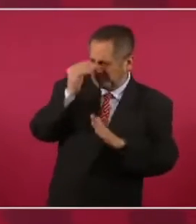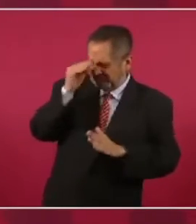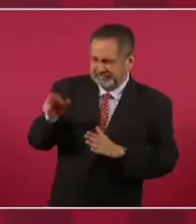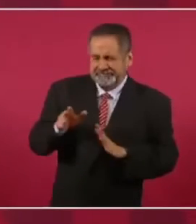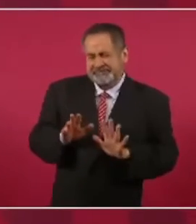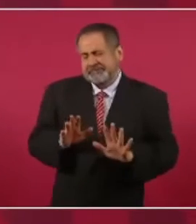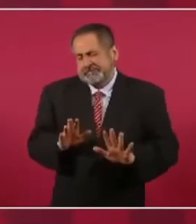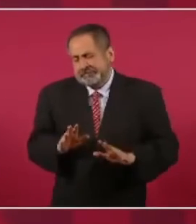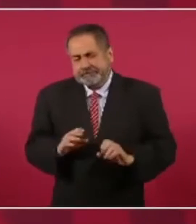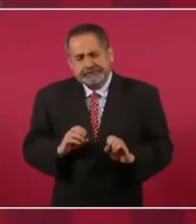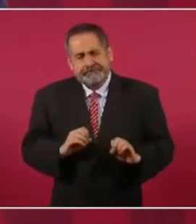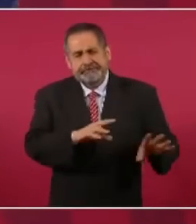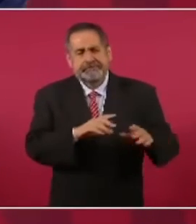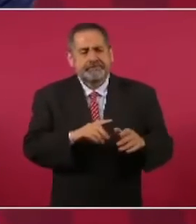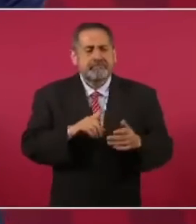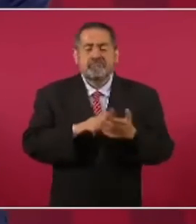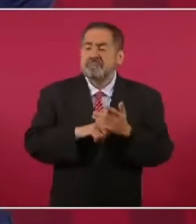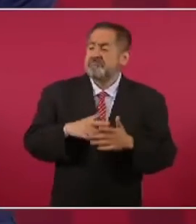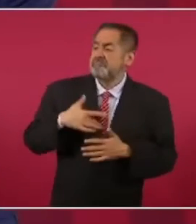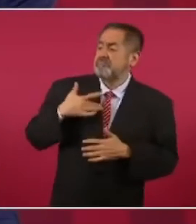pero no se da ínfulas